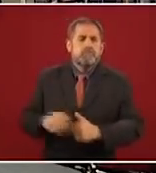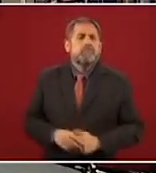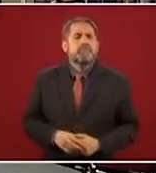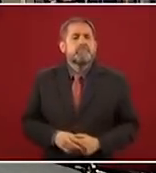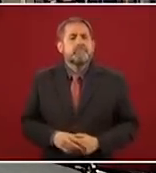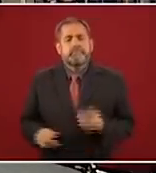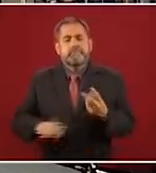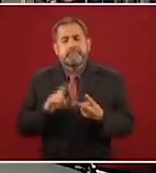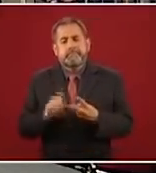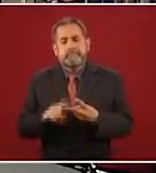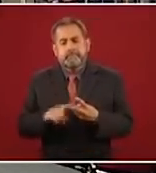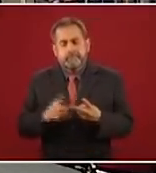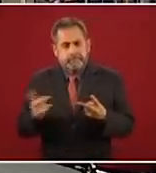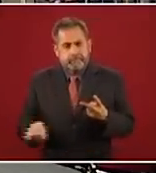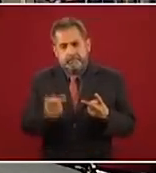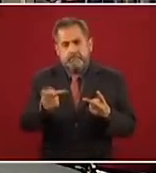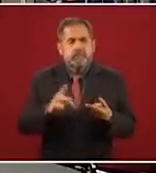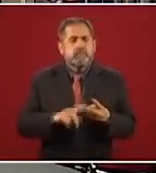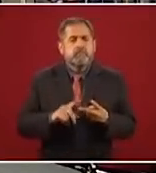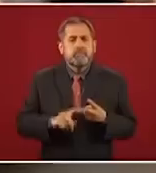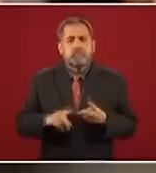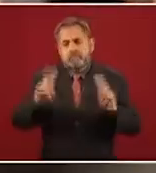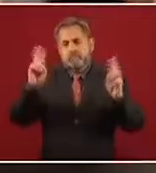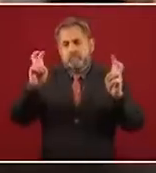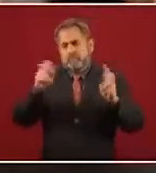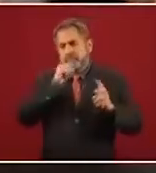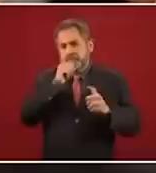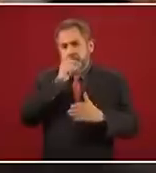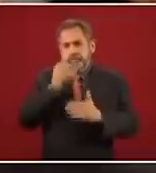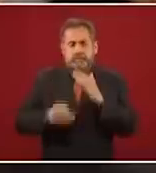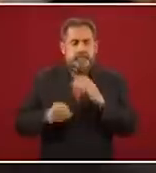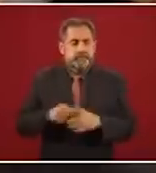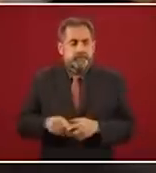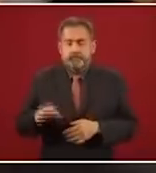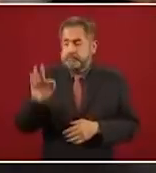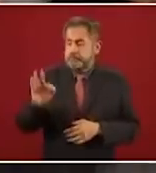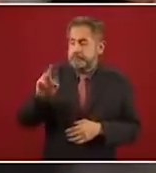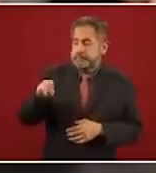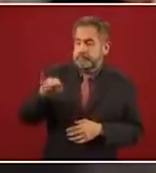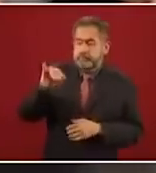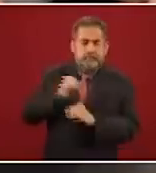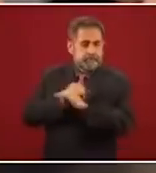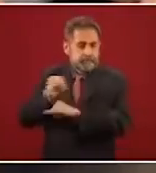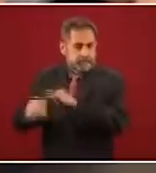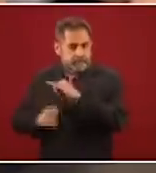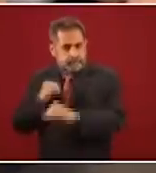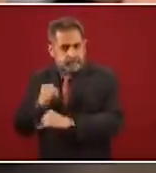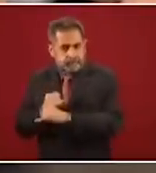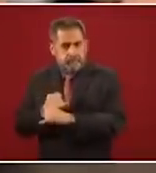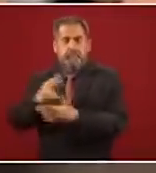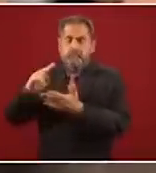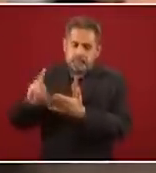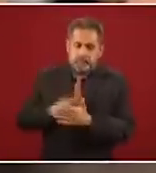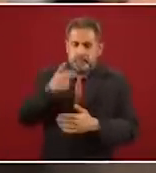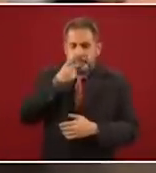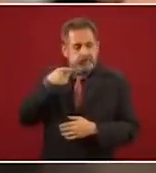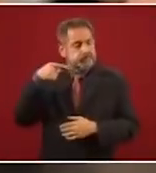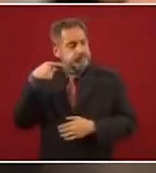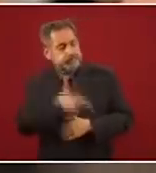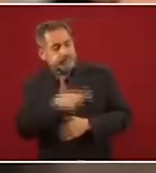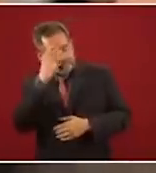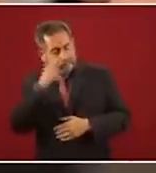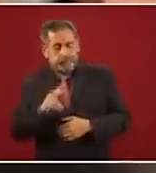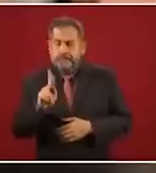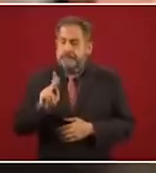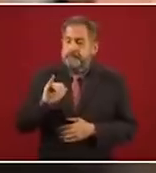por otro lado, preguntarle también un tema que quedó pendiente, el Fondo Monetario Internacional. Nuevamente estimó que el crecimiento del